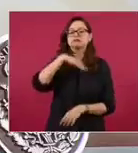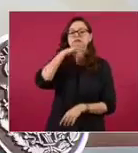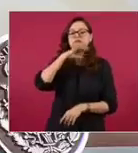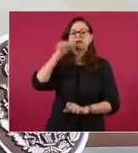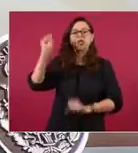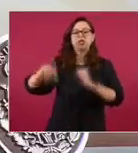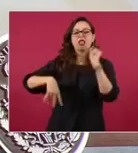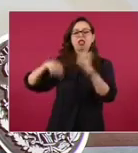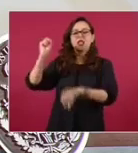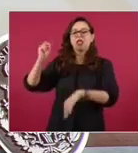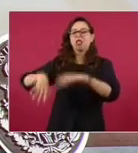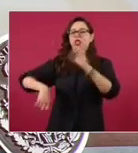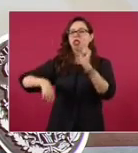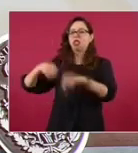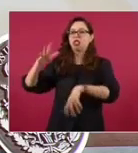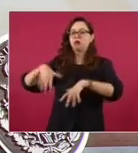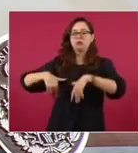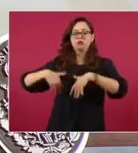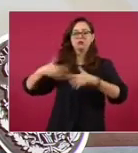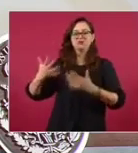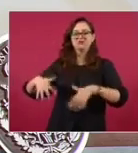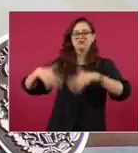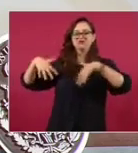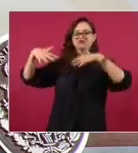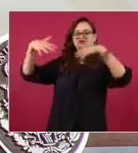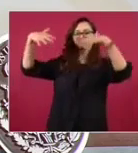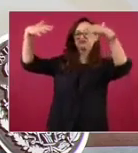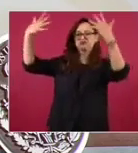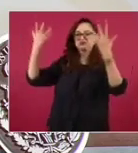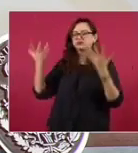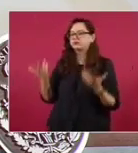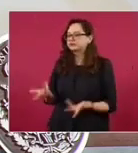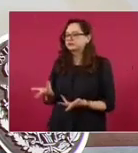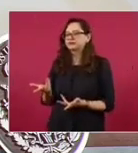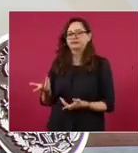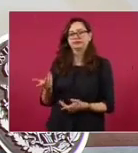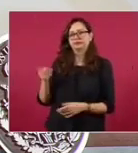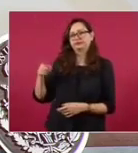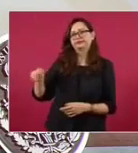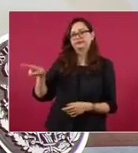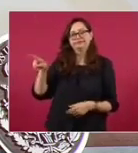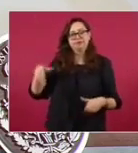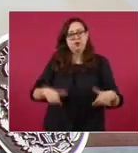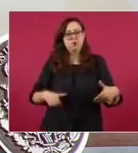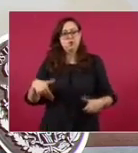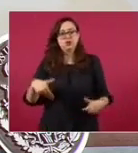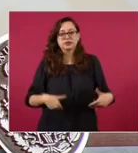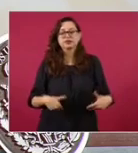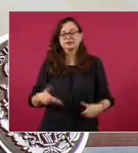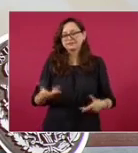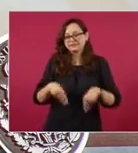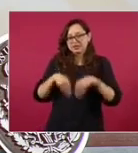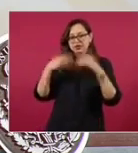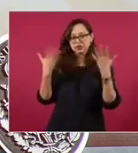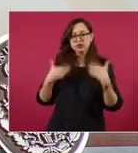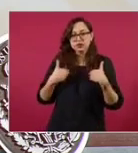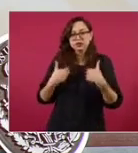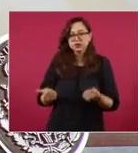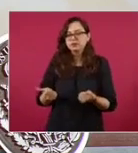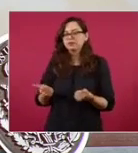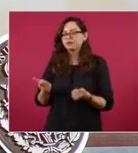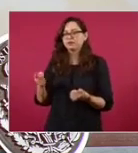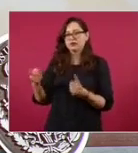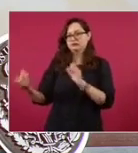de residuos sólidos. Esto es importante porque muchas veces la población no quiere tener cerca un